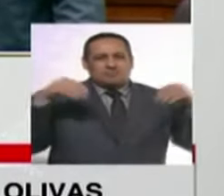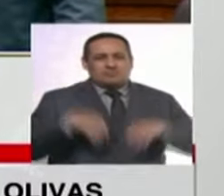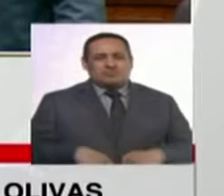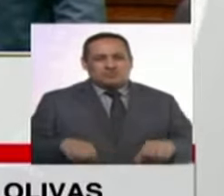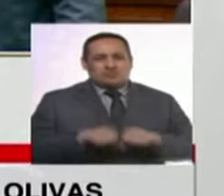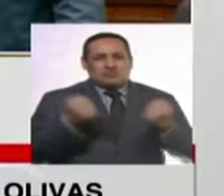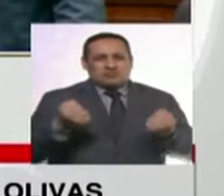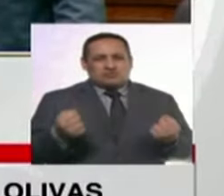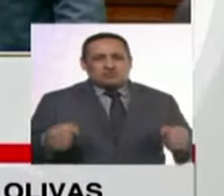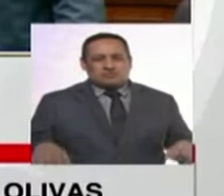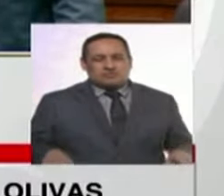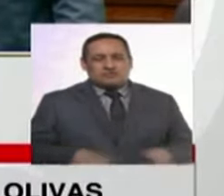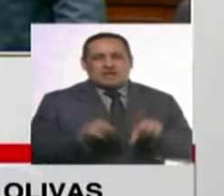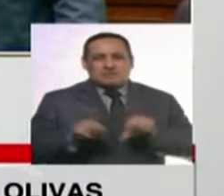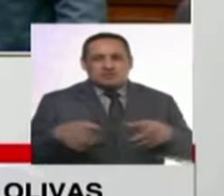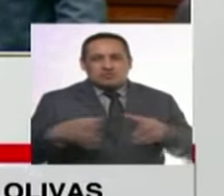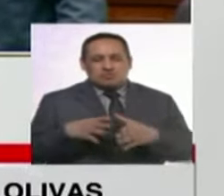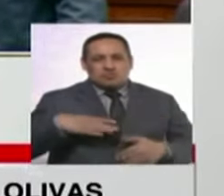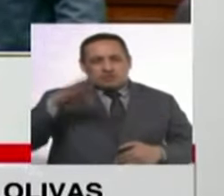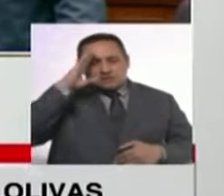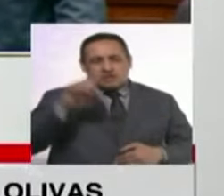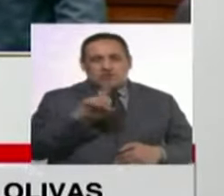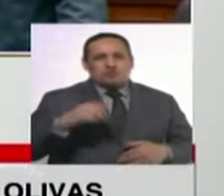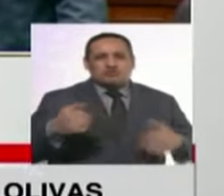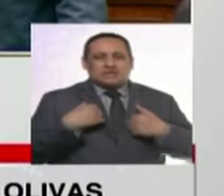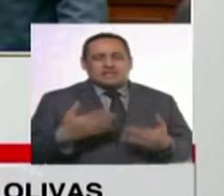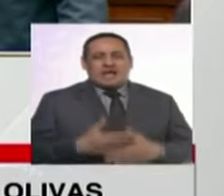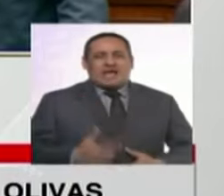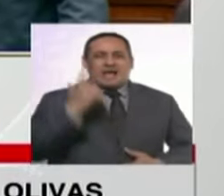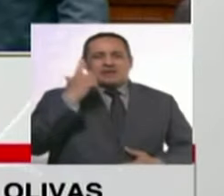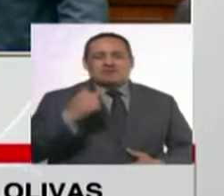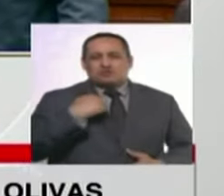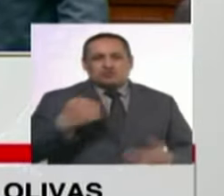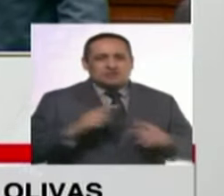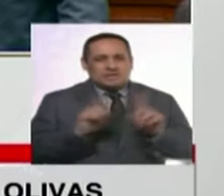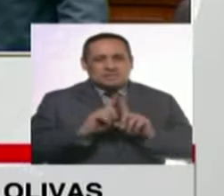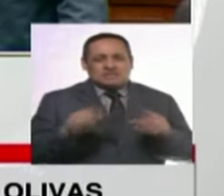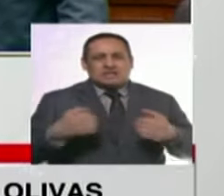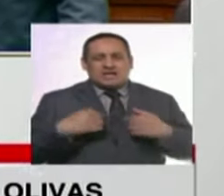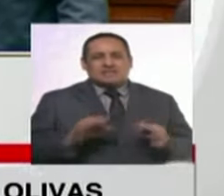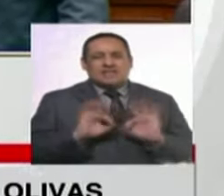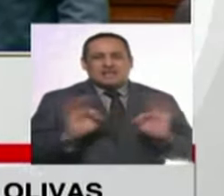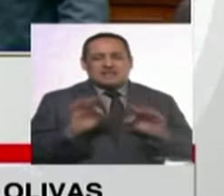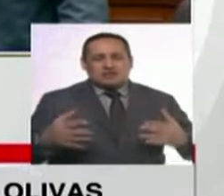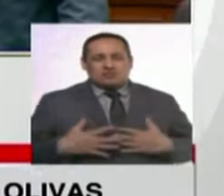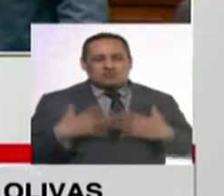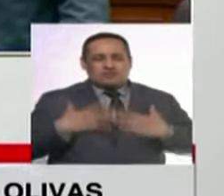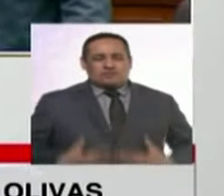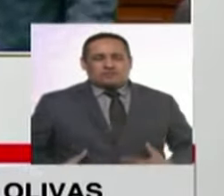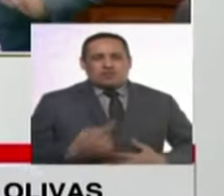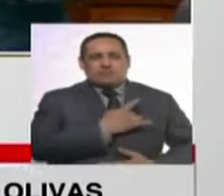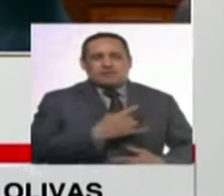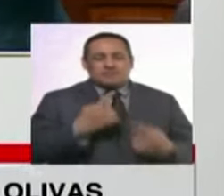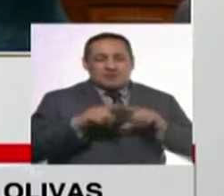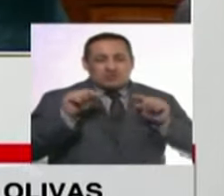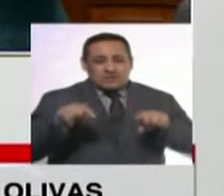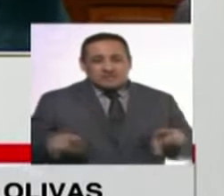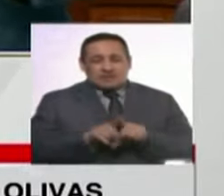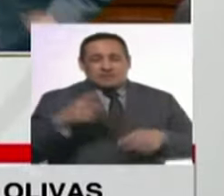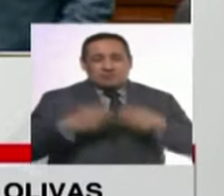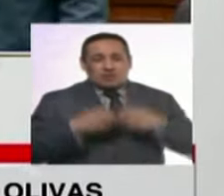a pedazos los policías no cuentan con los armamentos lo han dicho no tienen ni siquiera los uniformes pero ese